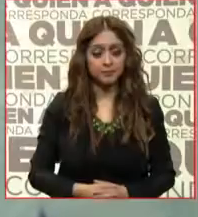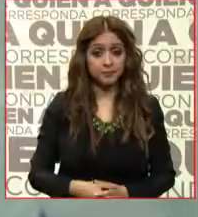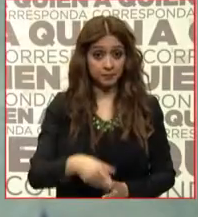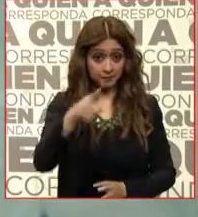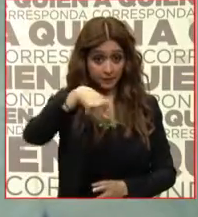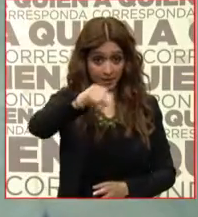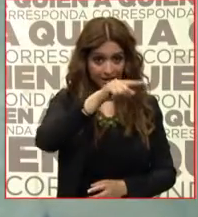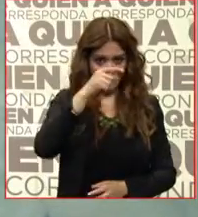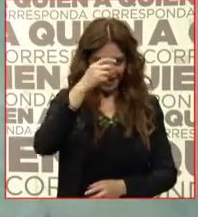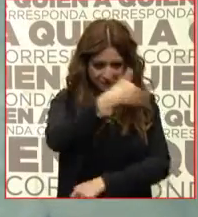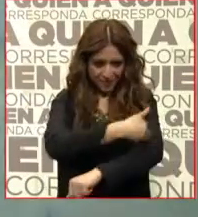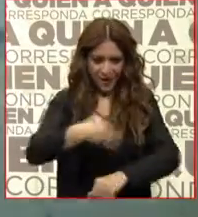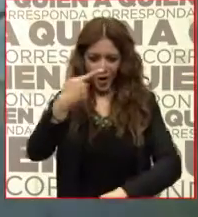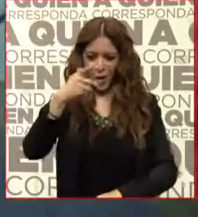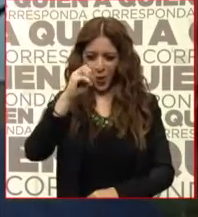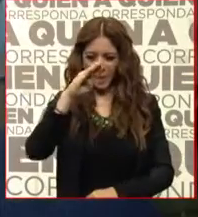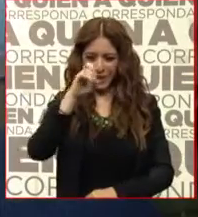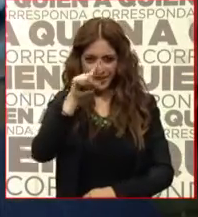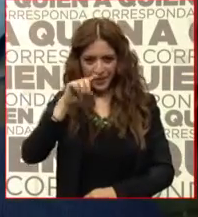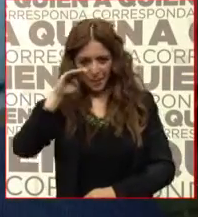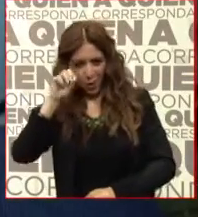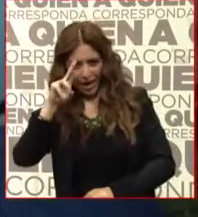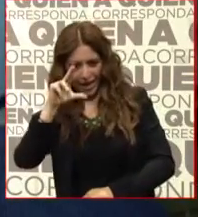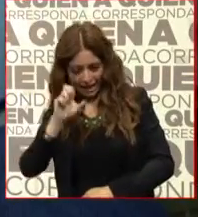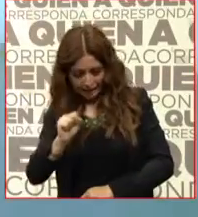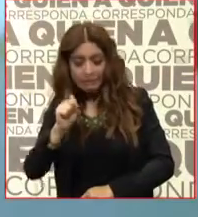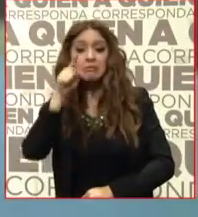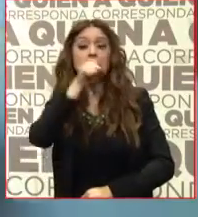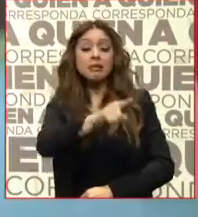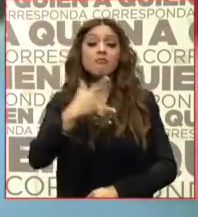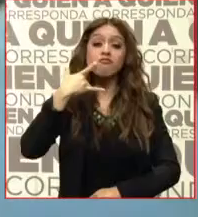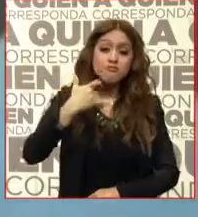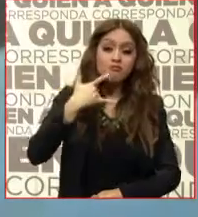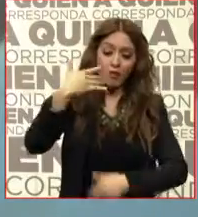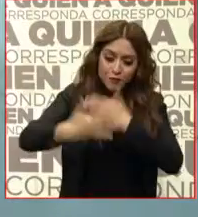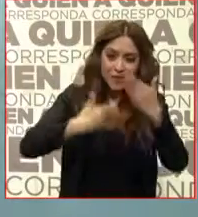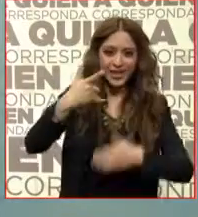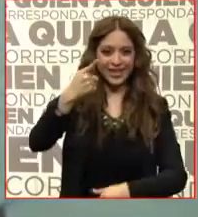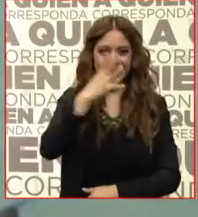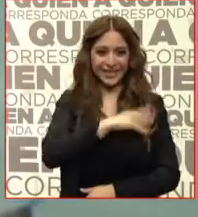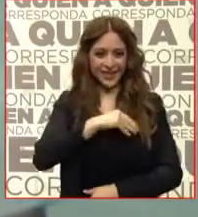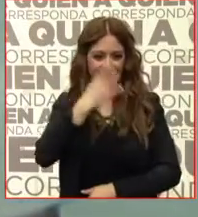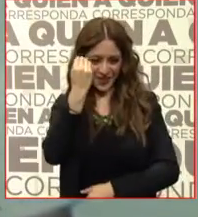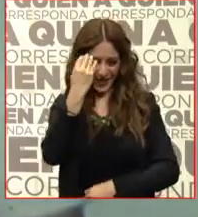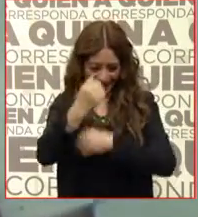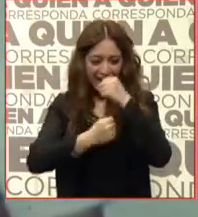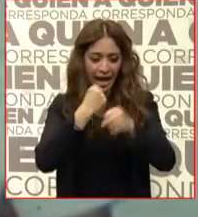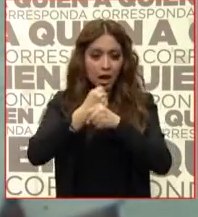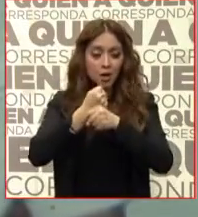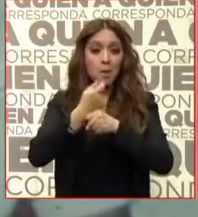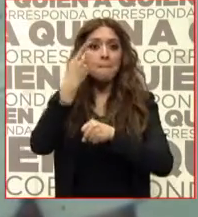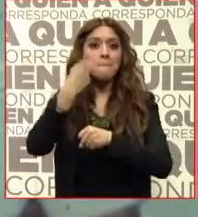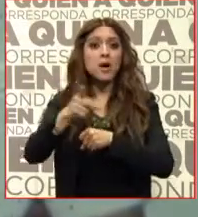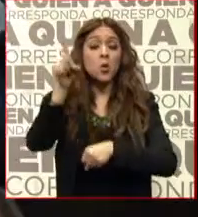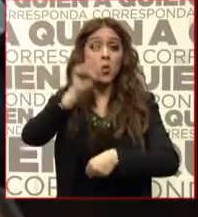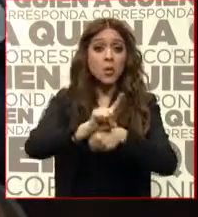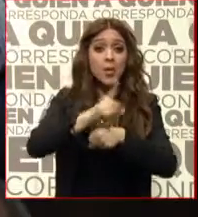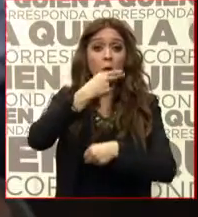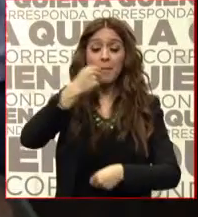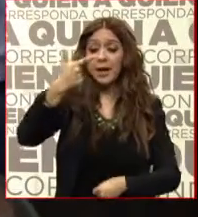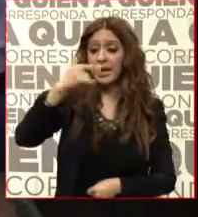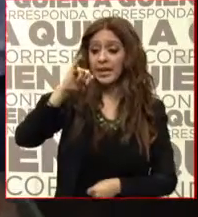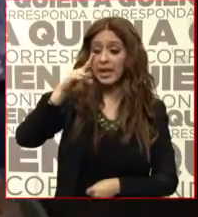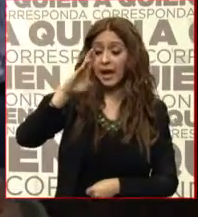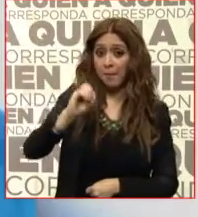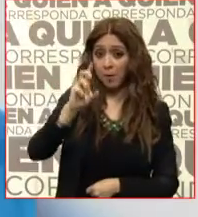Esta es la familia Gómez Morales. Con gran esfuerzo han sacado adelante a su hijo de 9 años. Pero ese apoyo se derrumbó cuando Guillermo Gómez Ramírez,